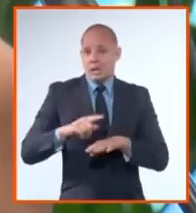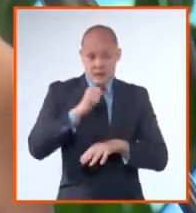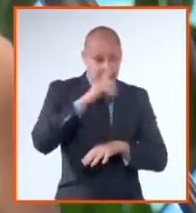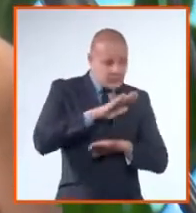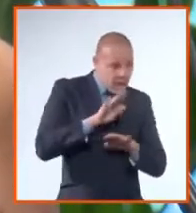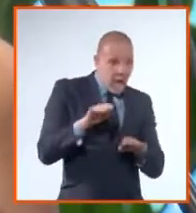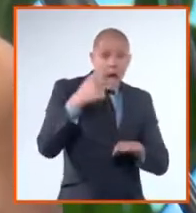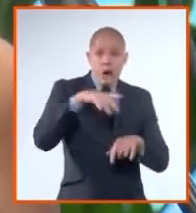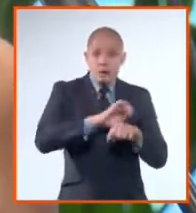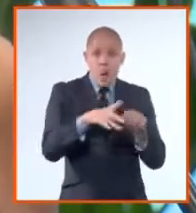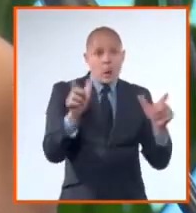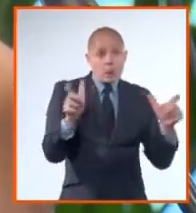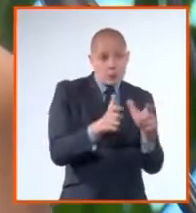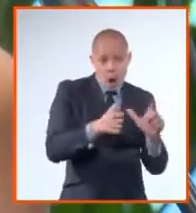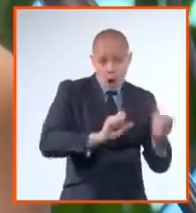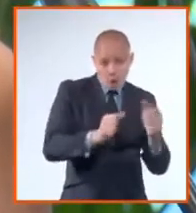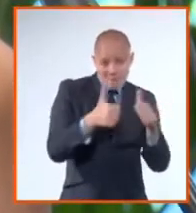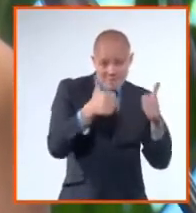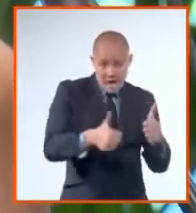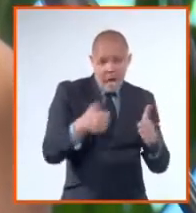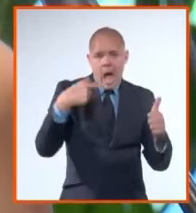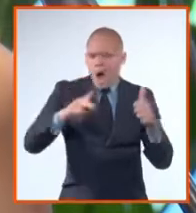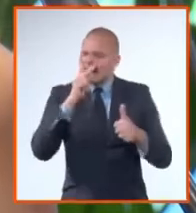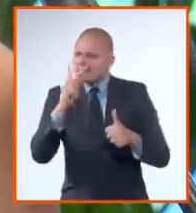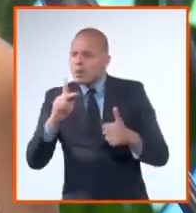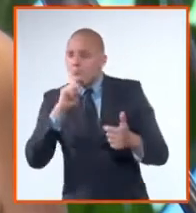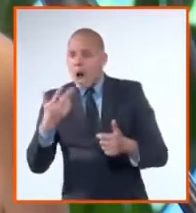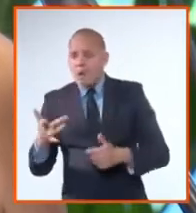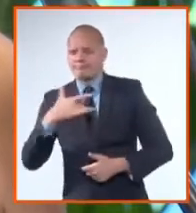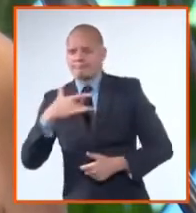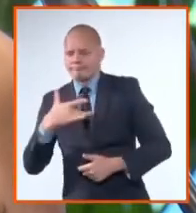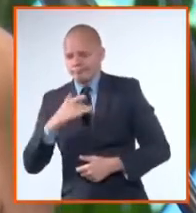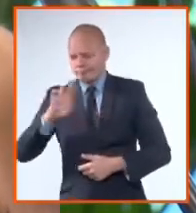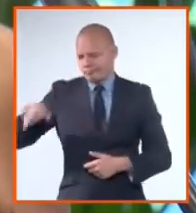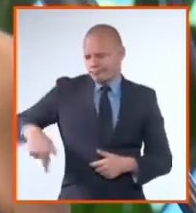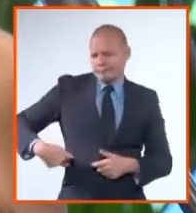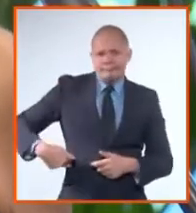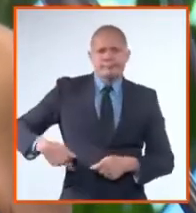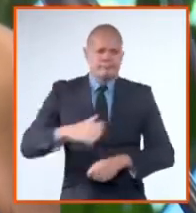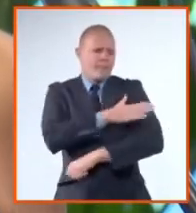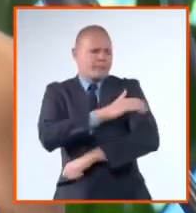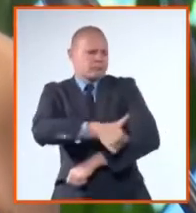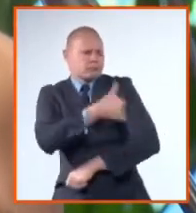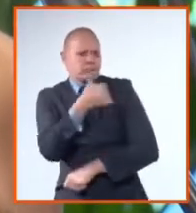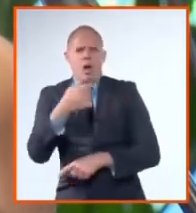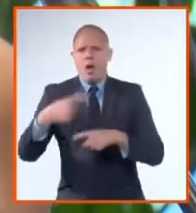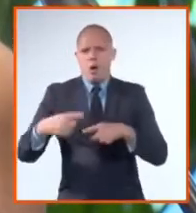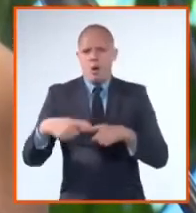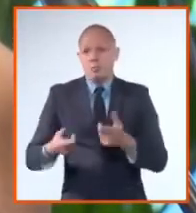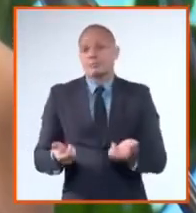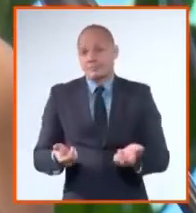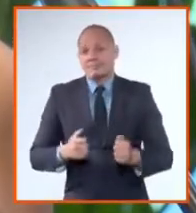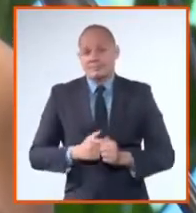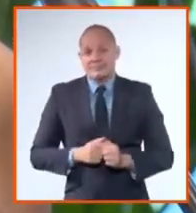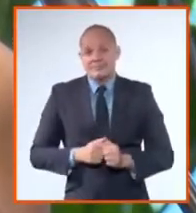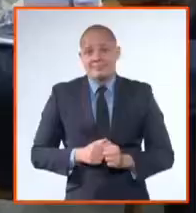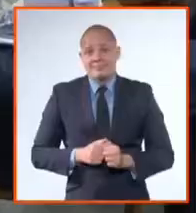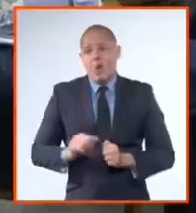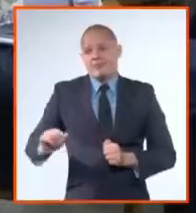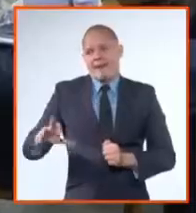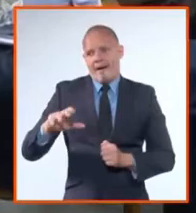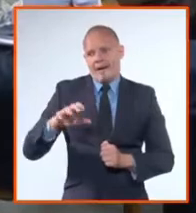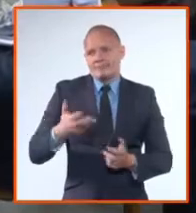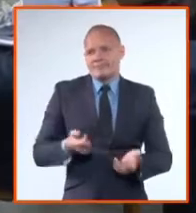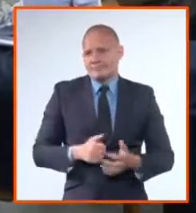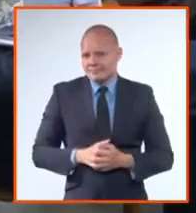y manejamos mejor muchas enfermedades como las cardiovasculares, las renales, que en definitiva nos